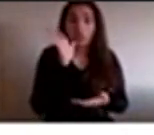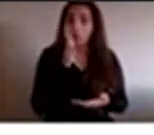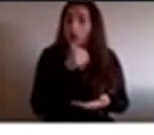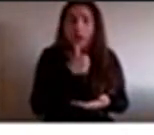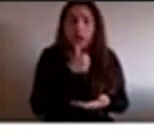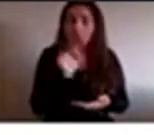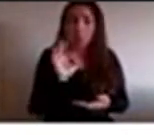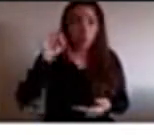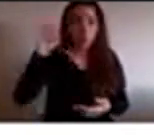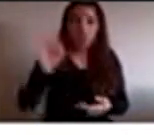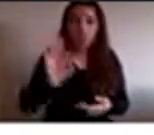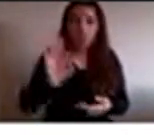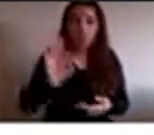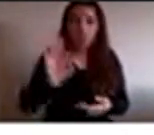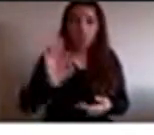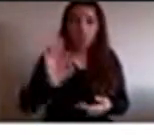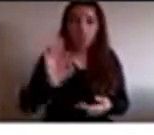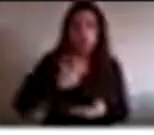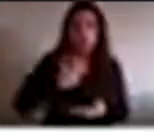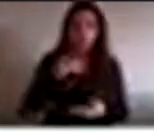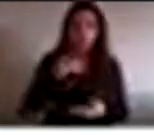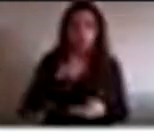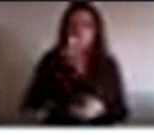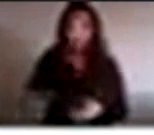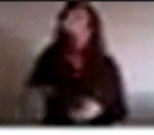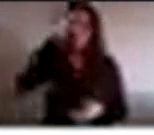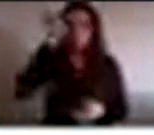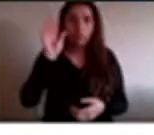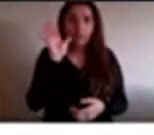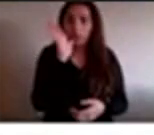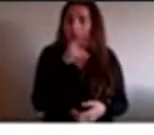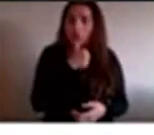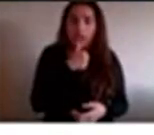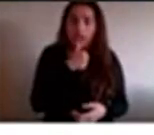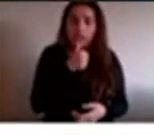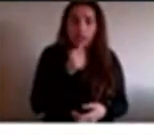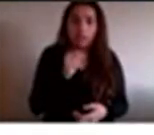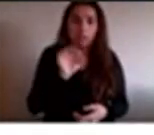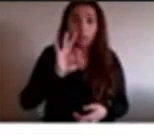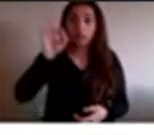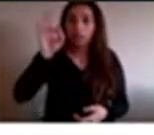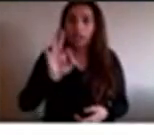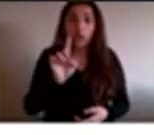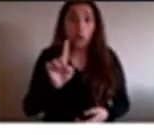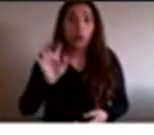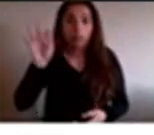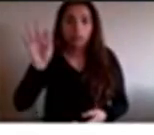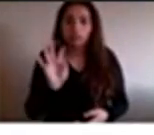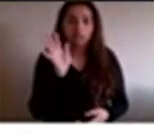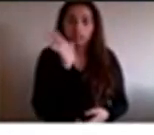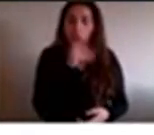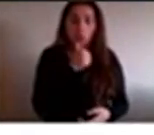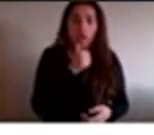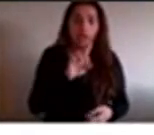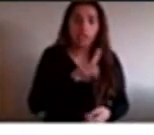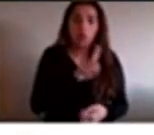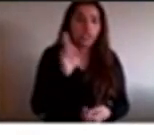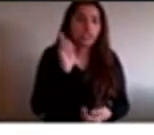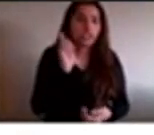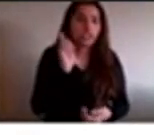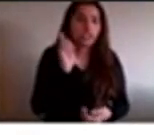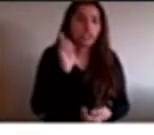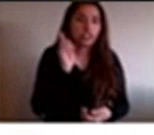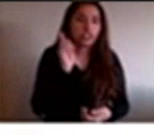ley estatutaria y el decreto 2177 establece que puede haber sanción